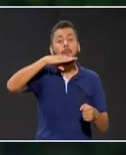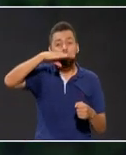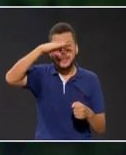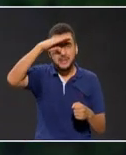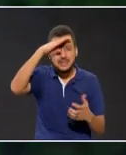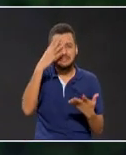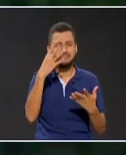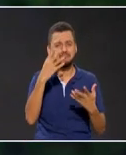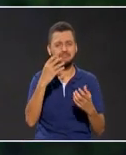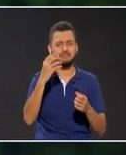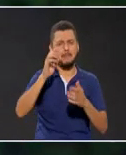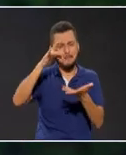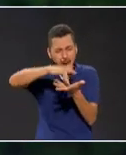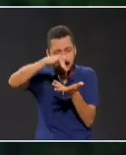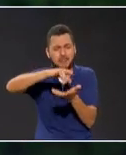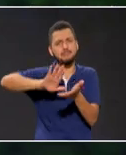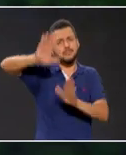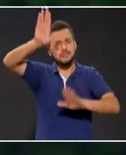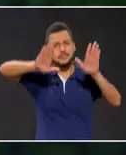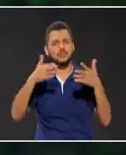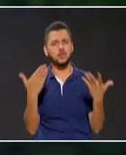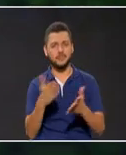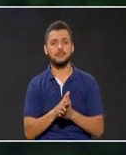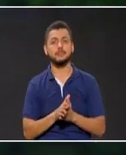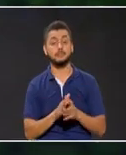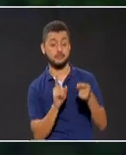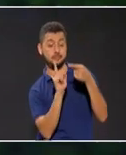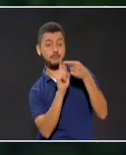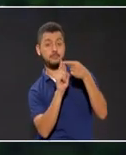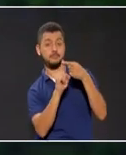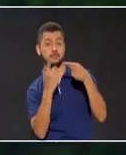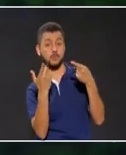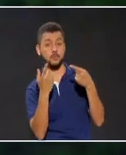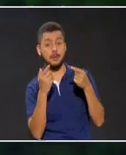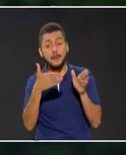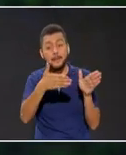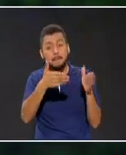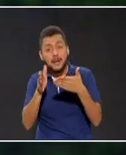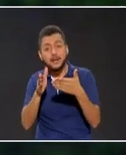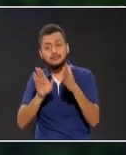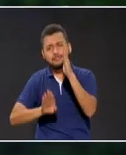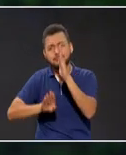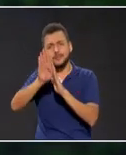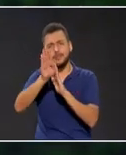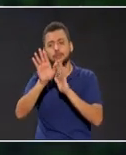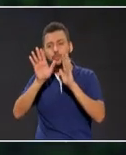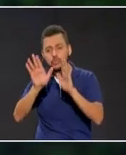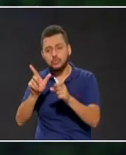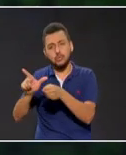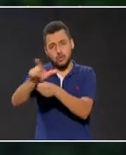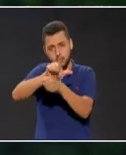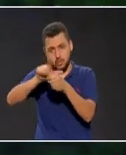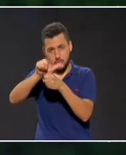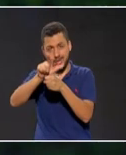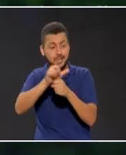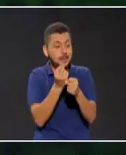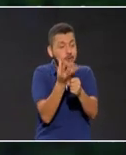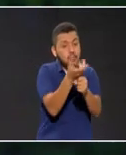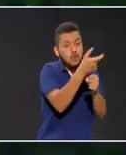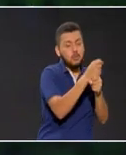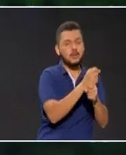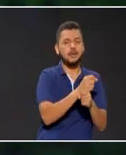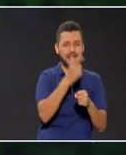liberación, convergencias. Primer punto, que esté articulado con el plan de desarrollo local de cada comuna y cada corregimiento, ese 5% en que